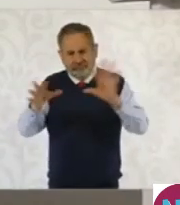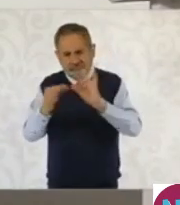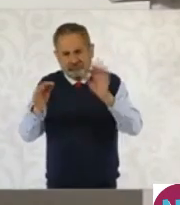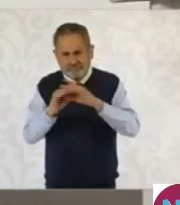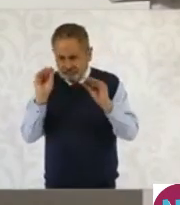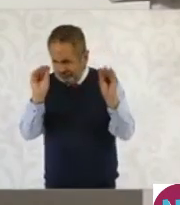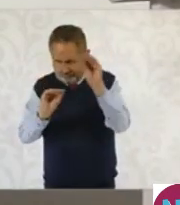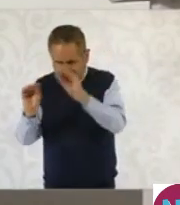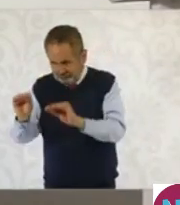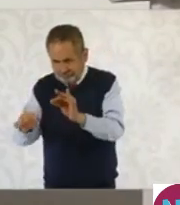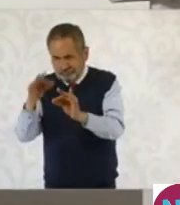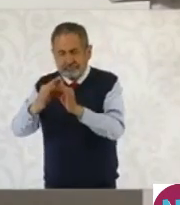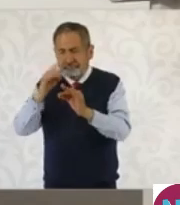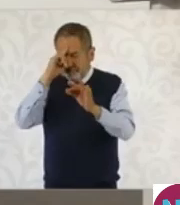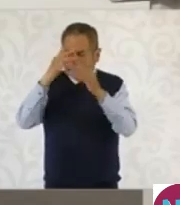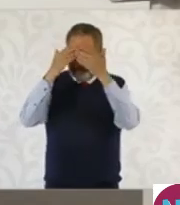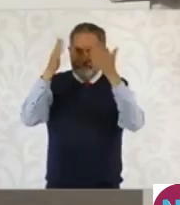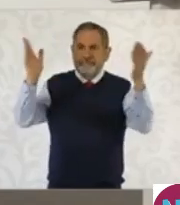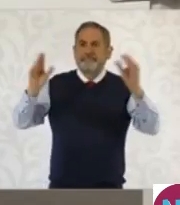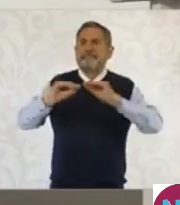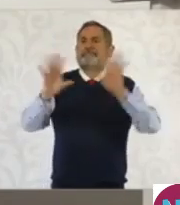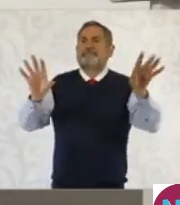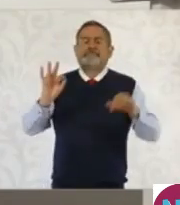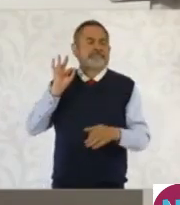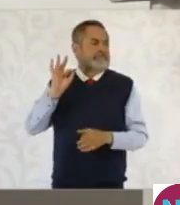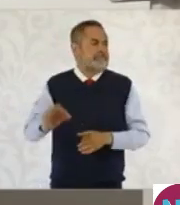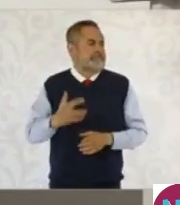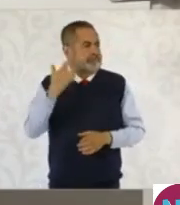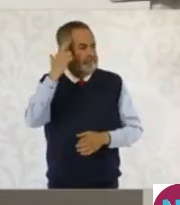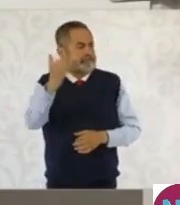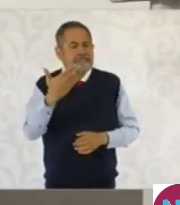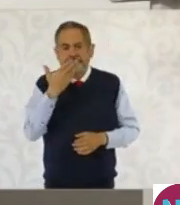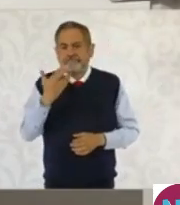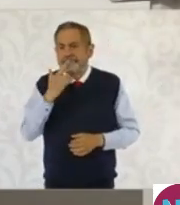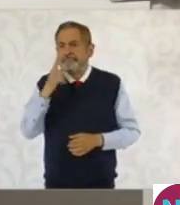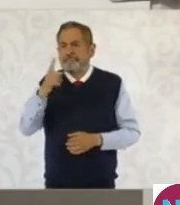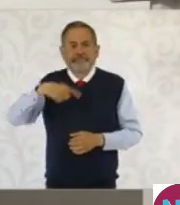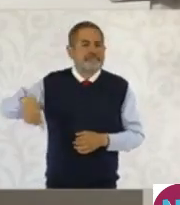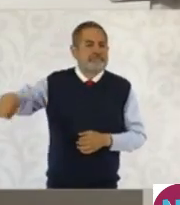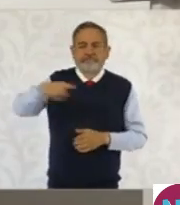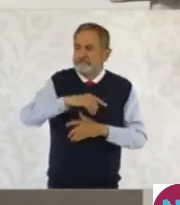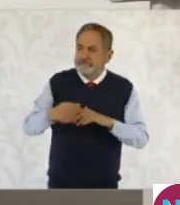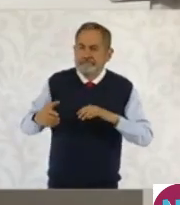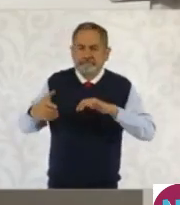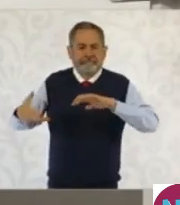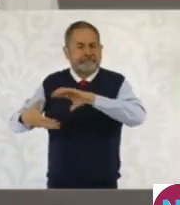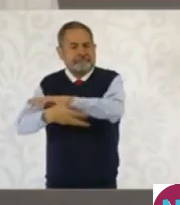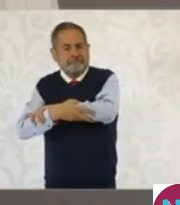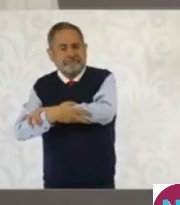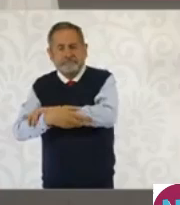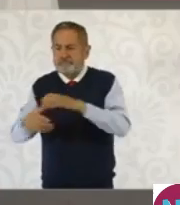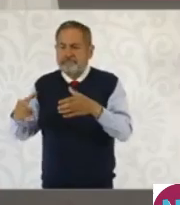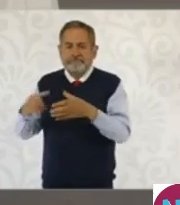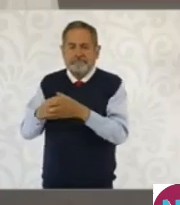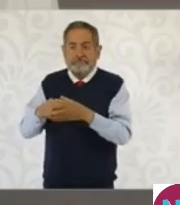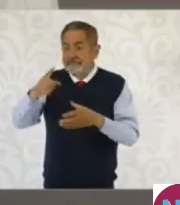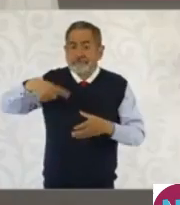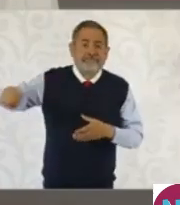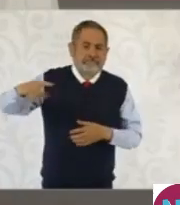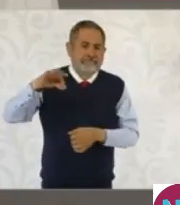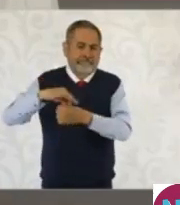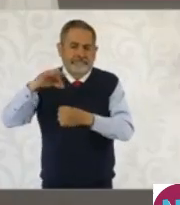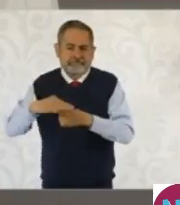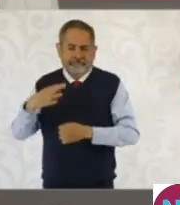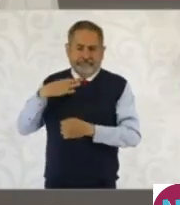colocados de tal manera pues que se muestre el resultado de la coalición que me llevó a mí a la presidencia